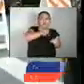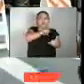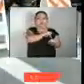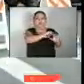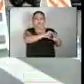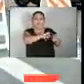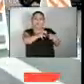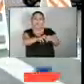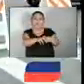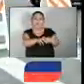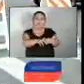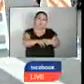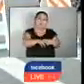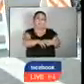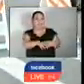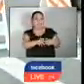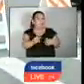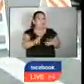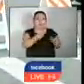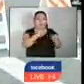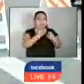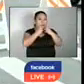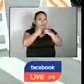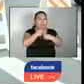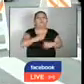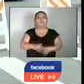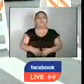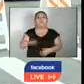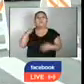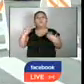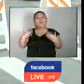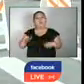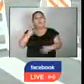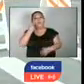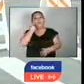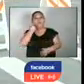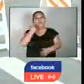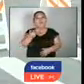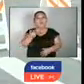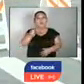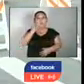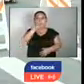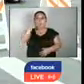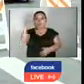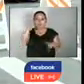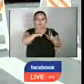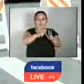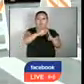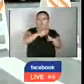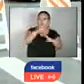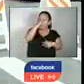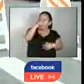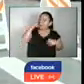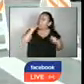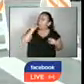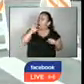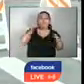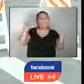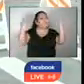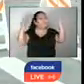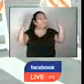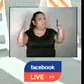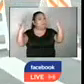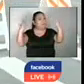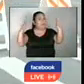que se miran más vulnerables. Ante eso, las representaciones de estos países han aplaudido la decisión que